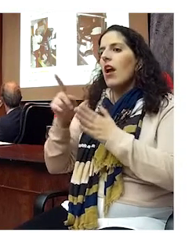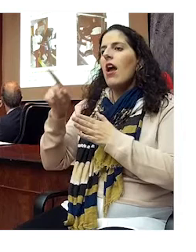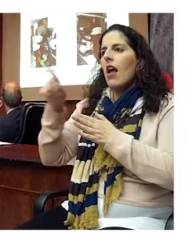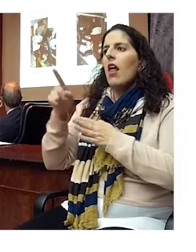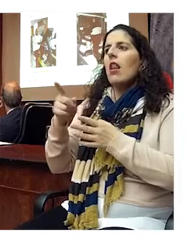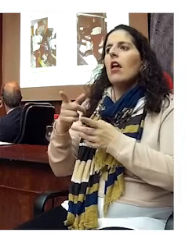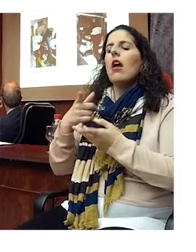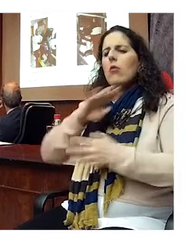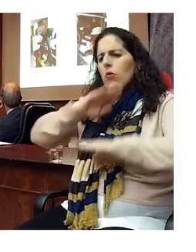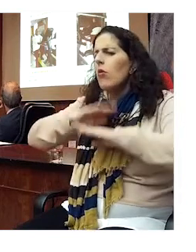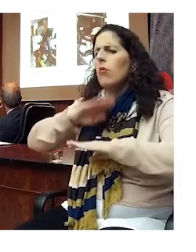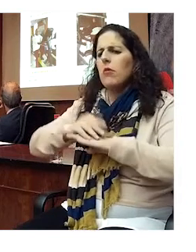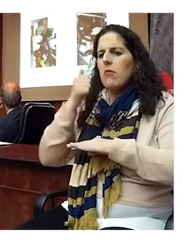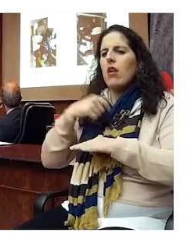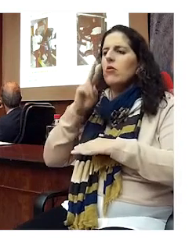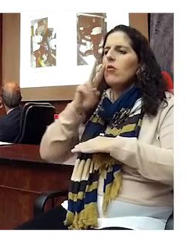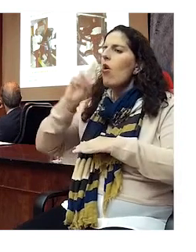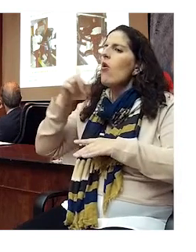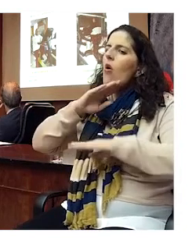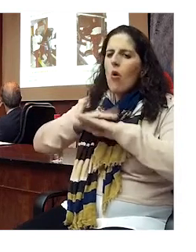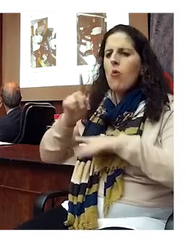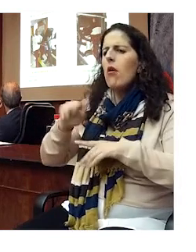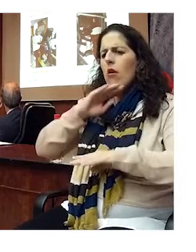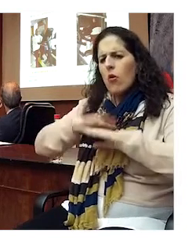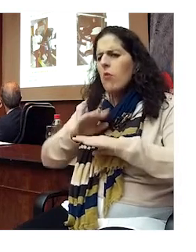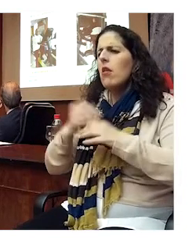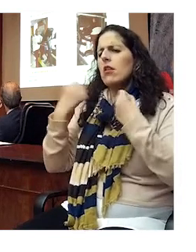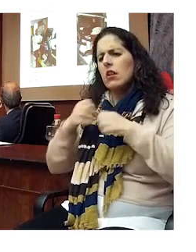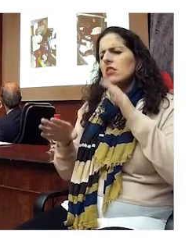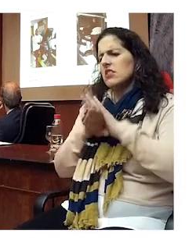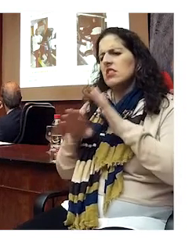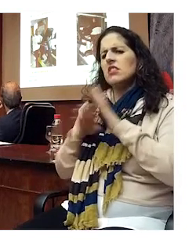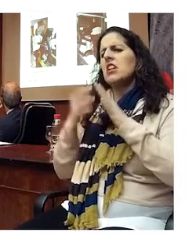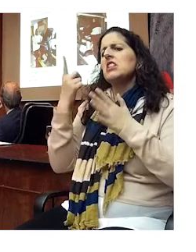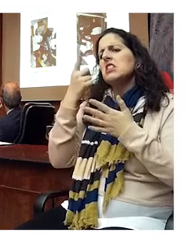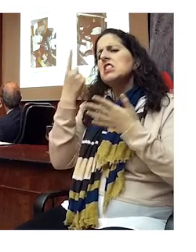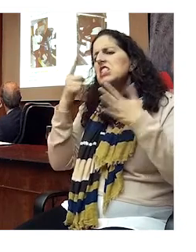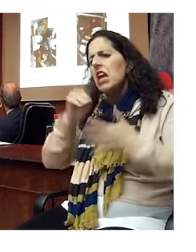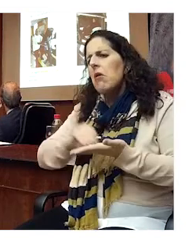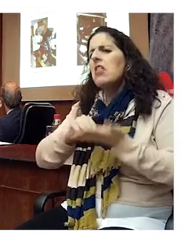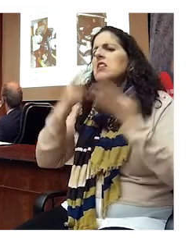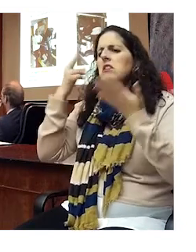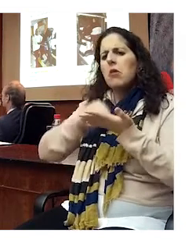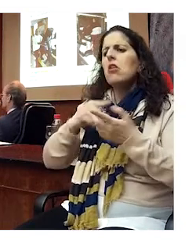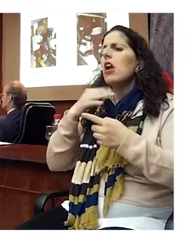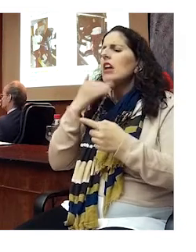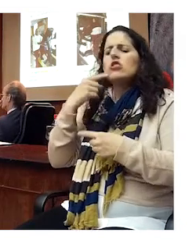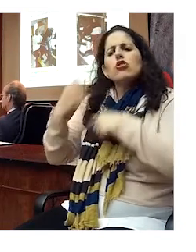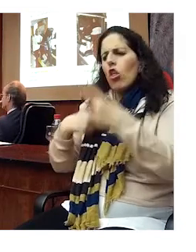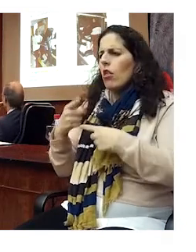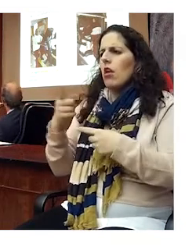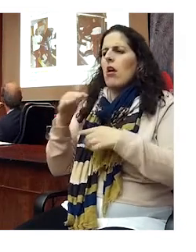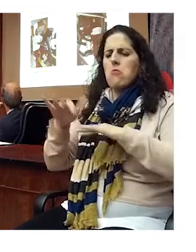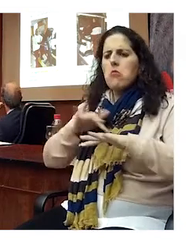con mejor adherencia que yo he conocido. Él entrena 6-7 veces en semana, es decir, prácticamente todos los días. Actualmente